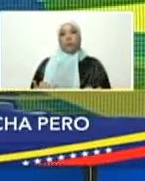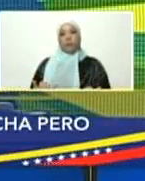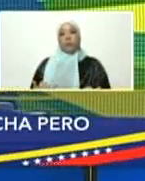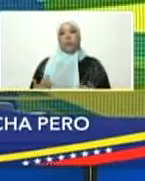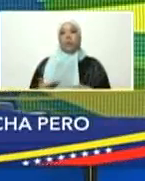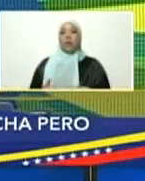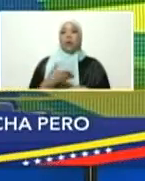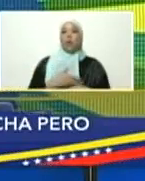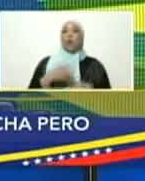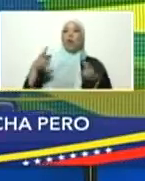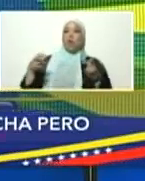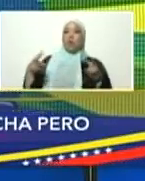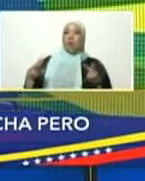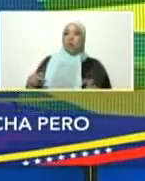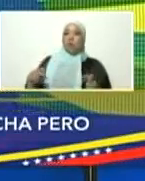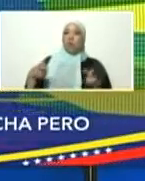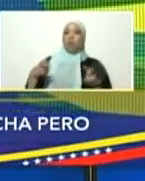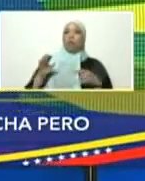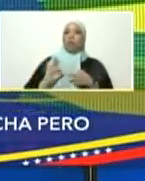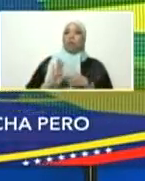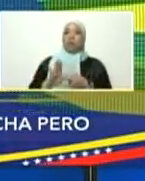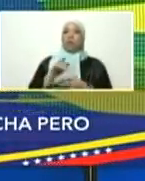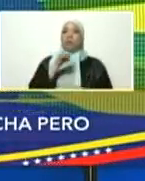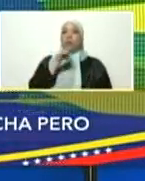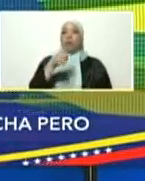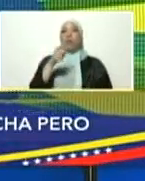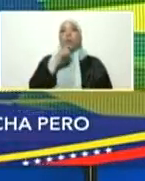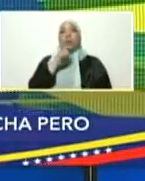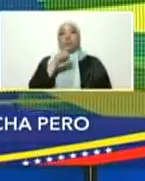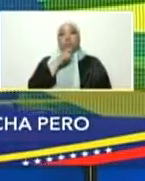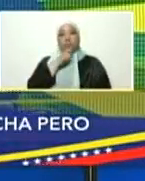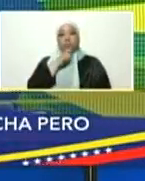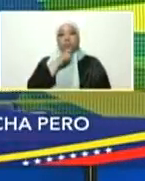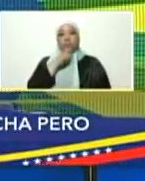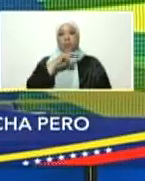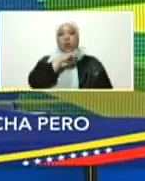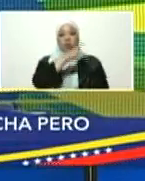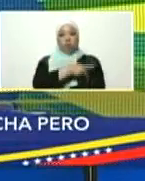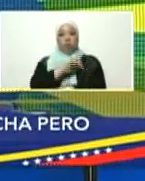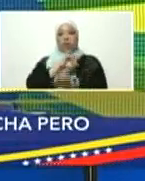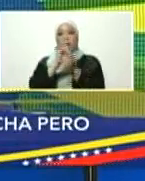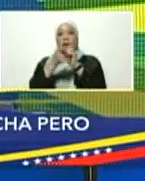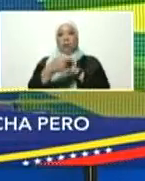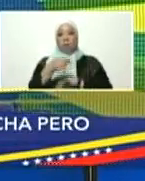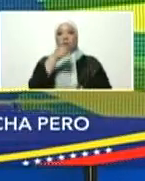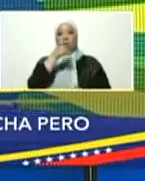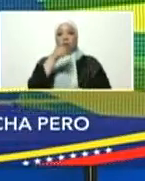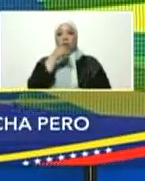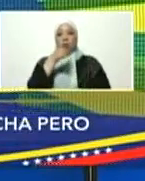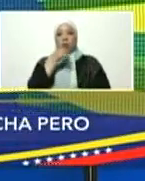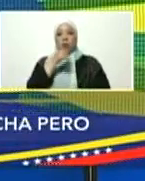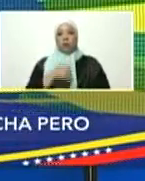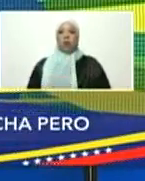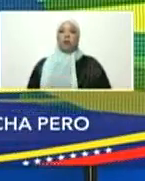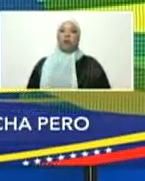ante un nuevo escenario muy favorable para las fuerzas del cambio, para las fuerzas